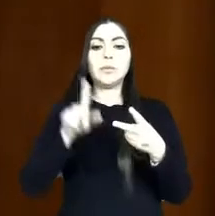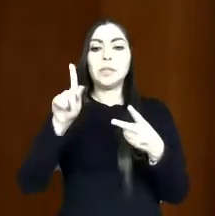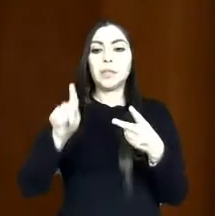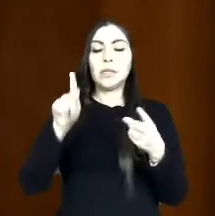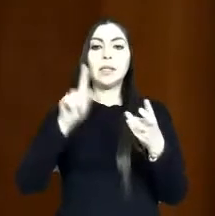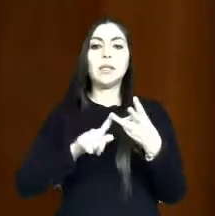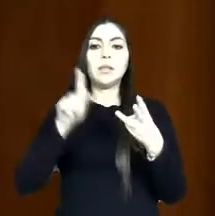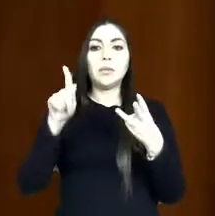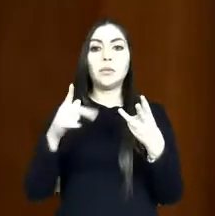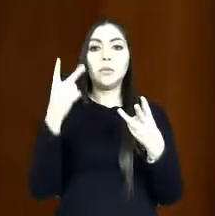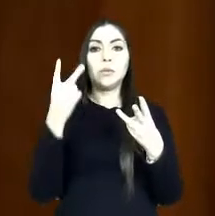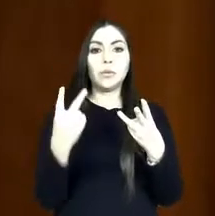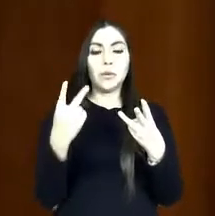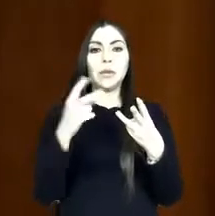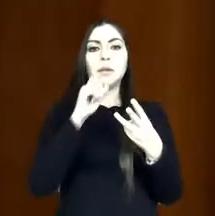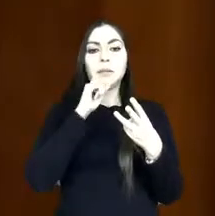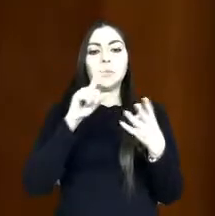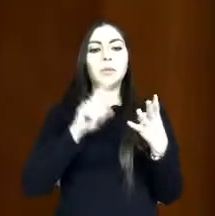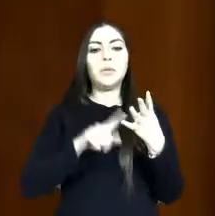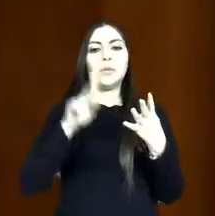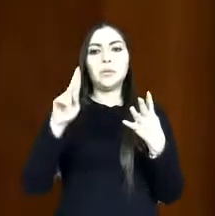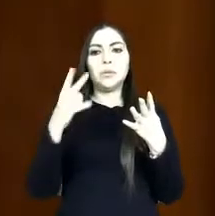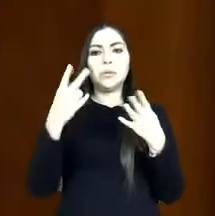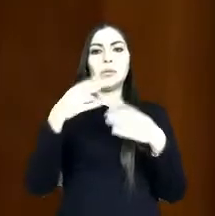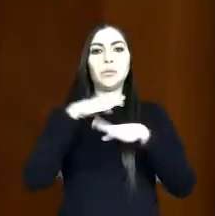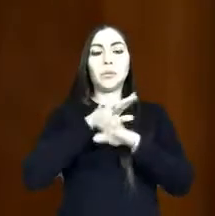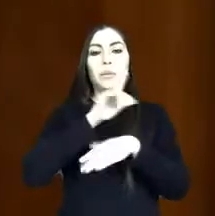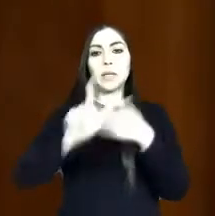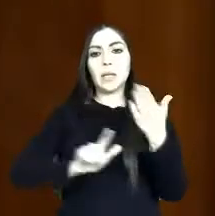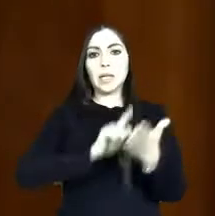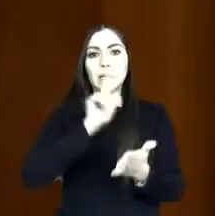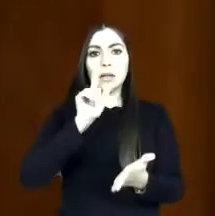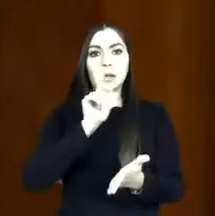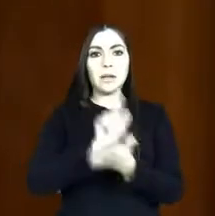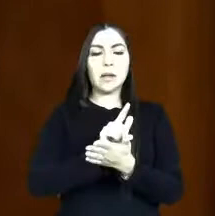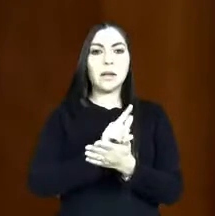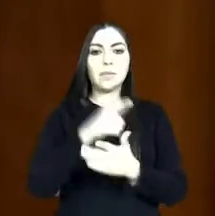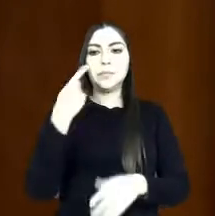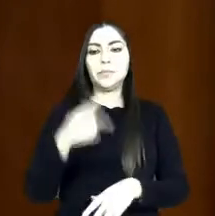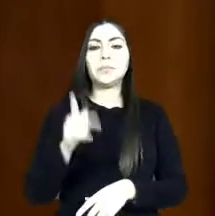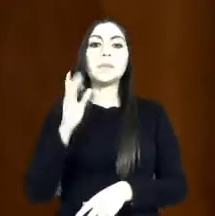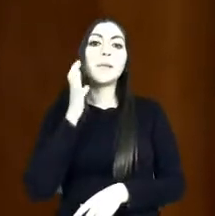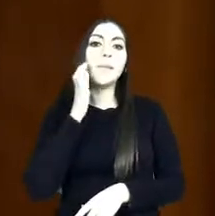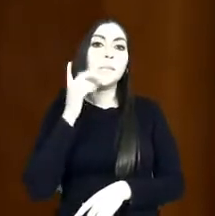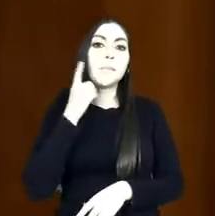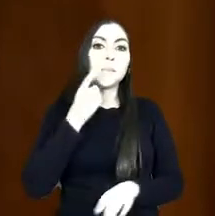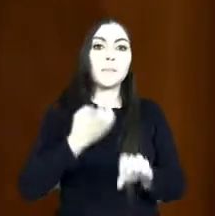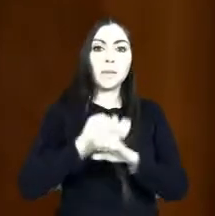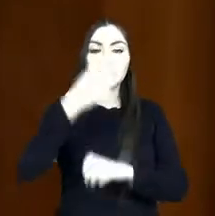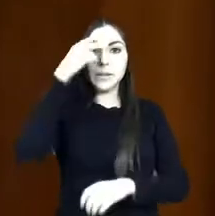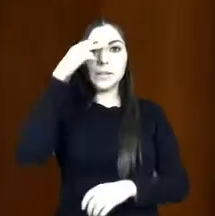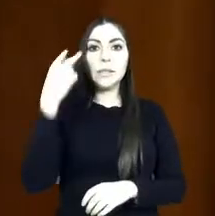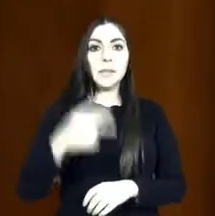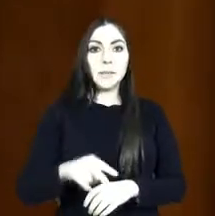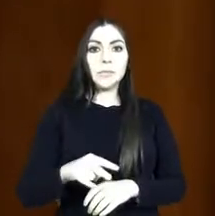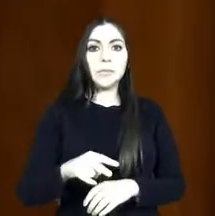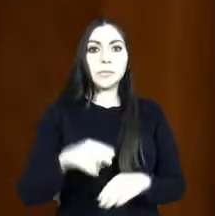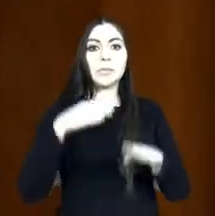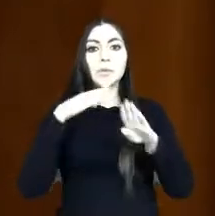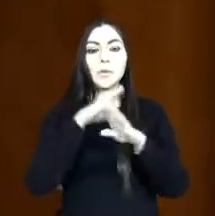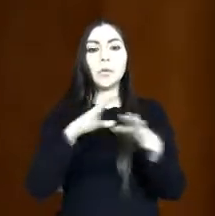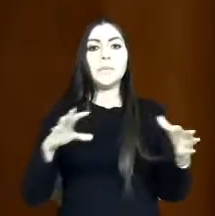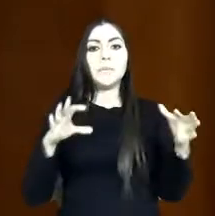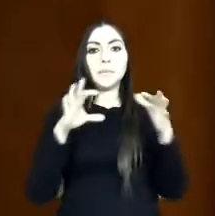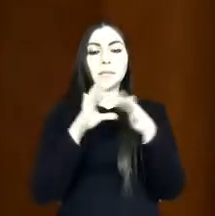72, así como el 82 de la Ley Orgánica del Poder Legislativo del Estado Libre y Soberano de México, en relación con